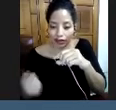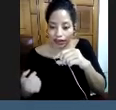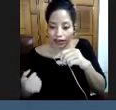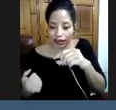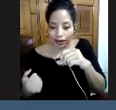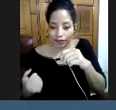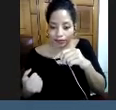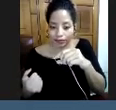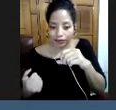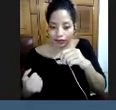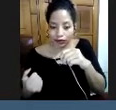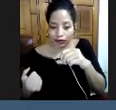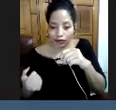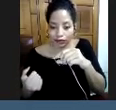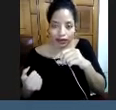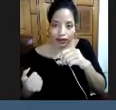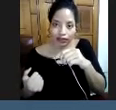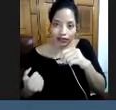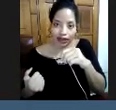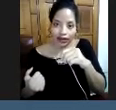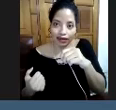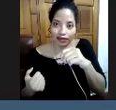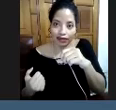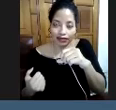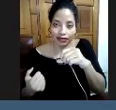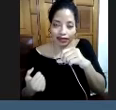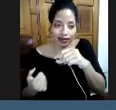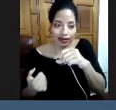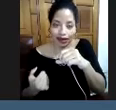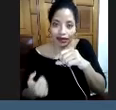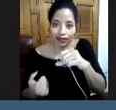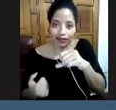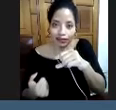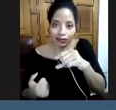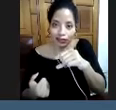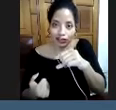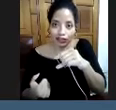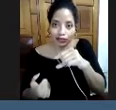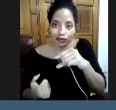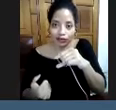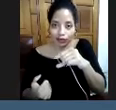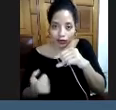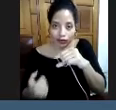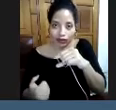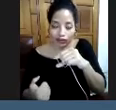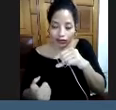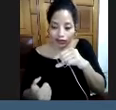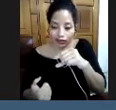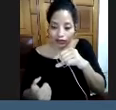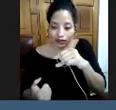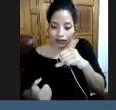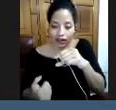espacio. Yo me quedo hasta acá nada más agradeciéndoles muchísimo por compartir